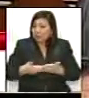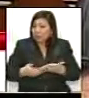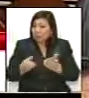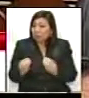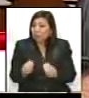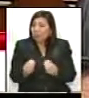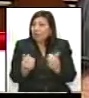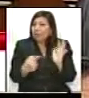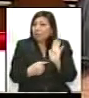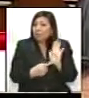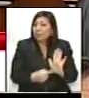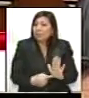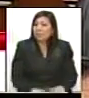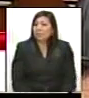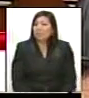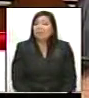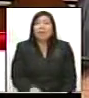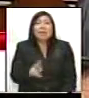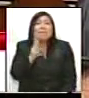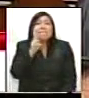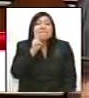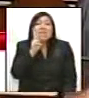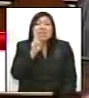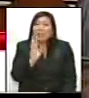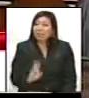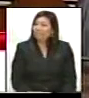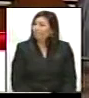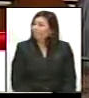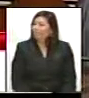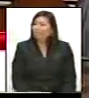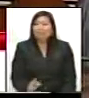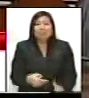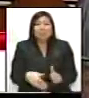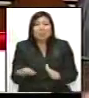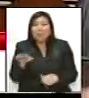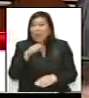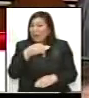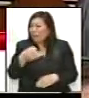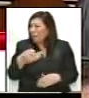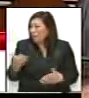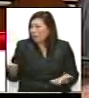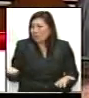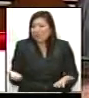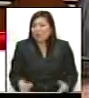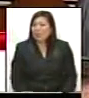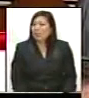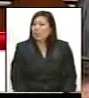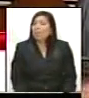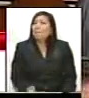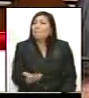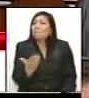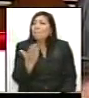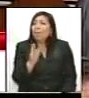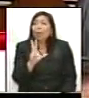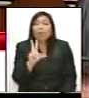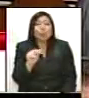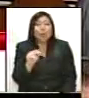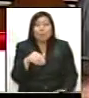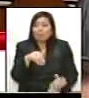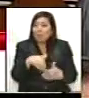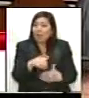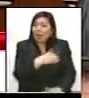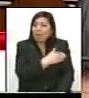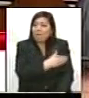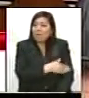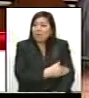porque están presentes los días viernes presidente presidenta se van a provincia la mayoría y por eso es que pidieron no votar a